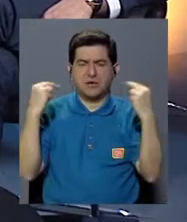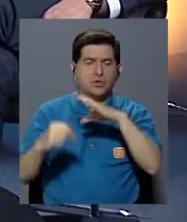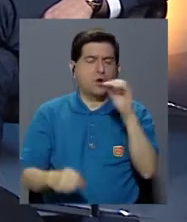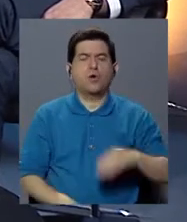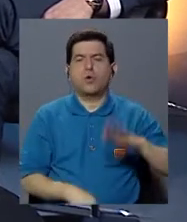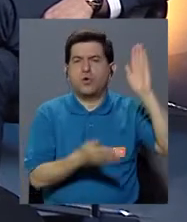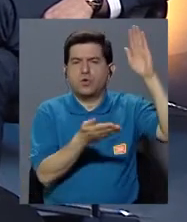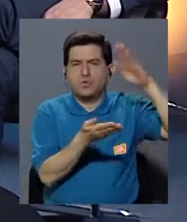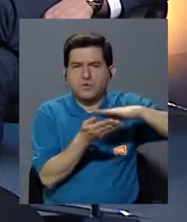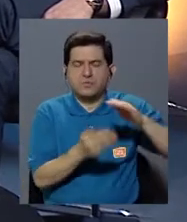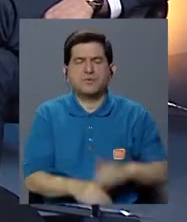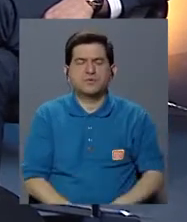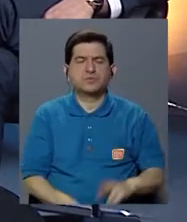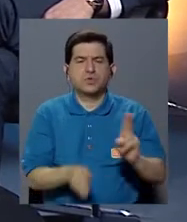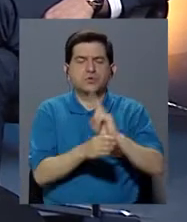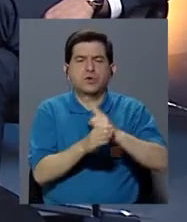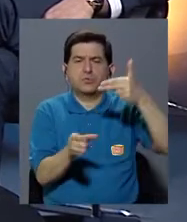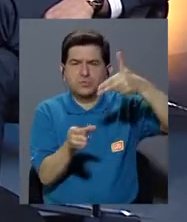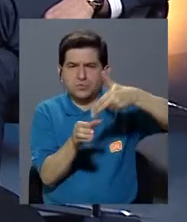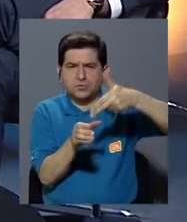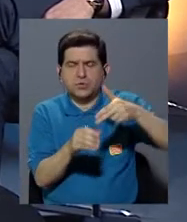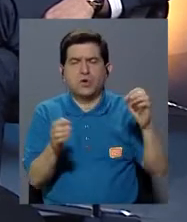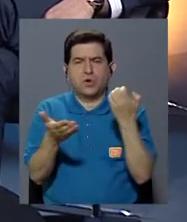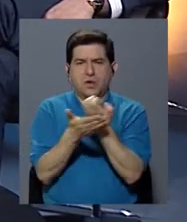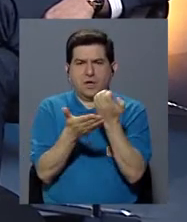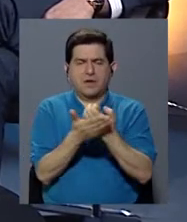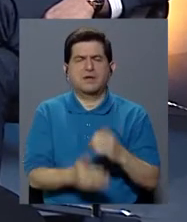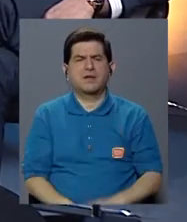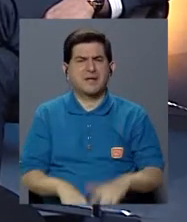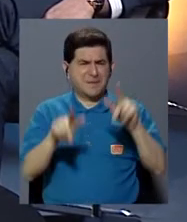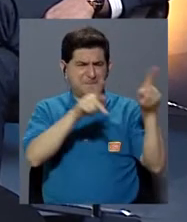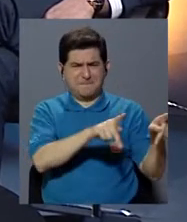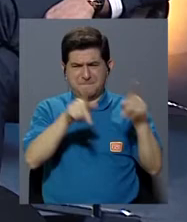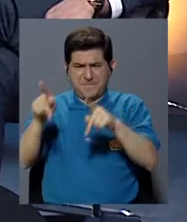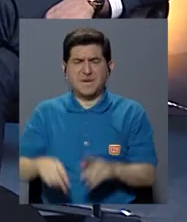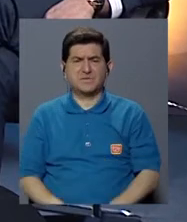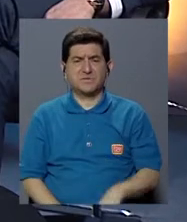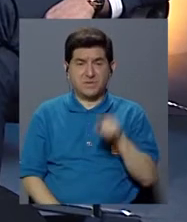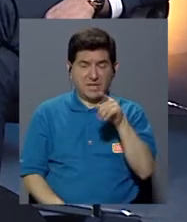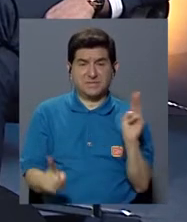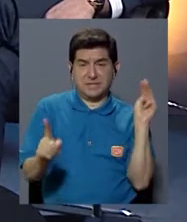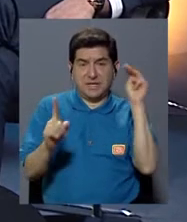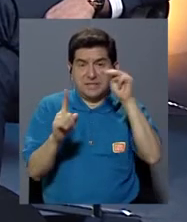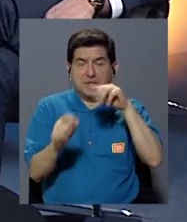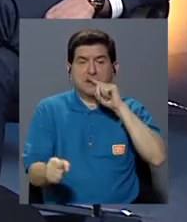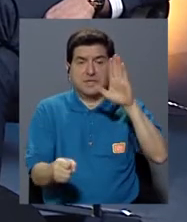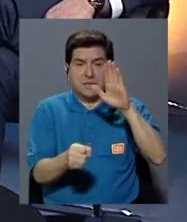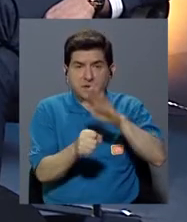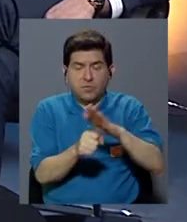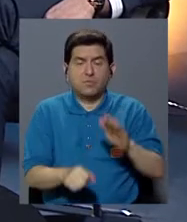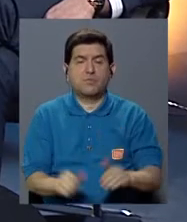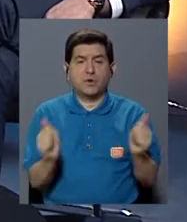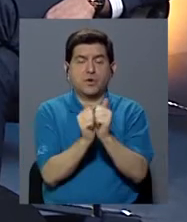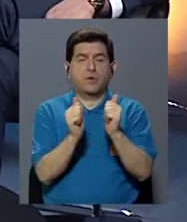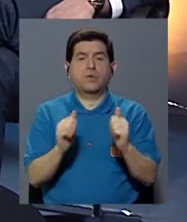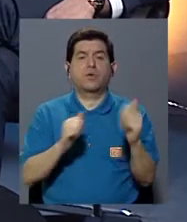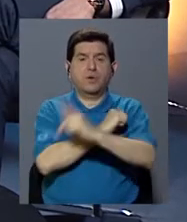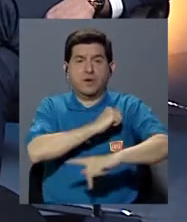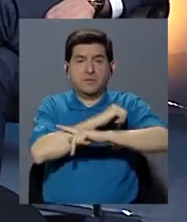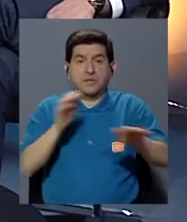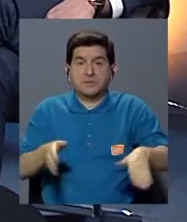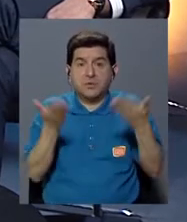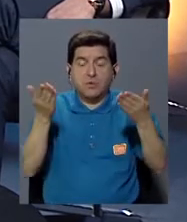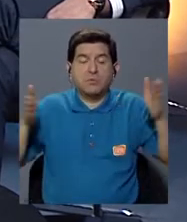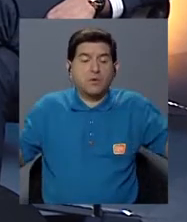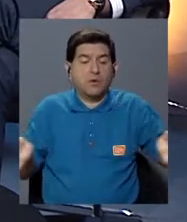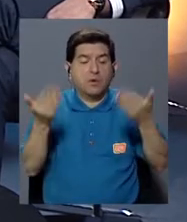la descarbonización de la economía. ¿Qué tanto esfuerzo deben hacer los habitantes para lograr esa meta, que es una meta país y que ha sido